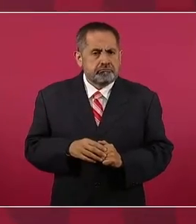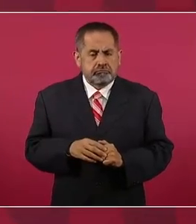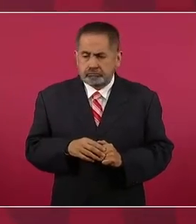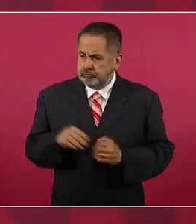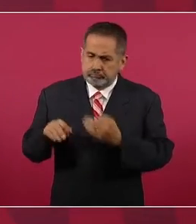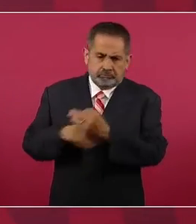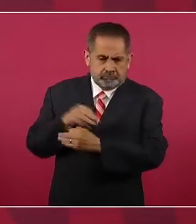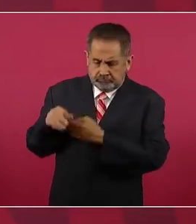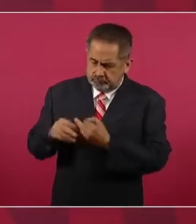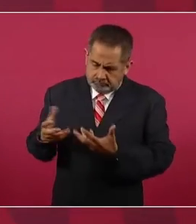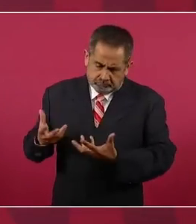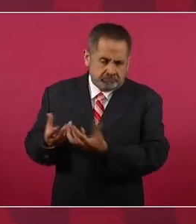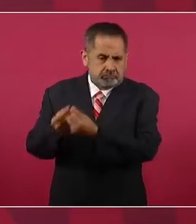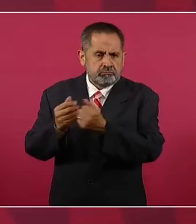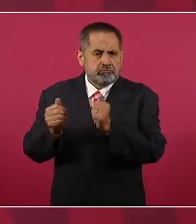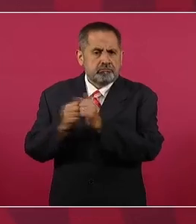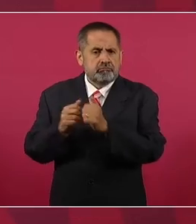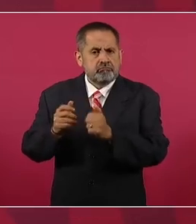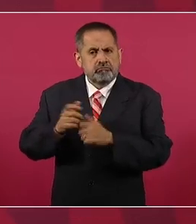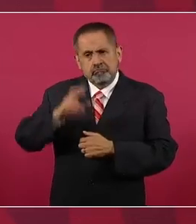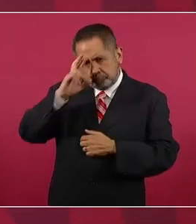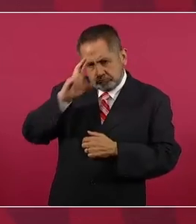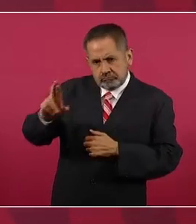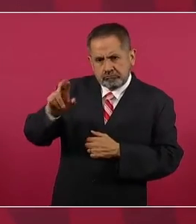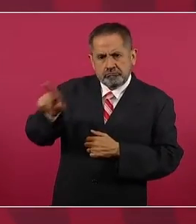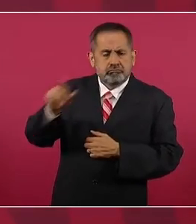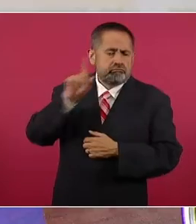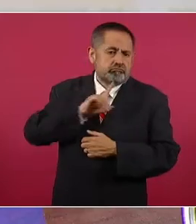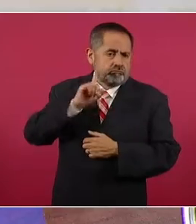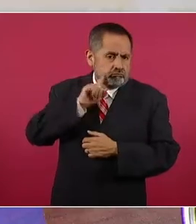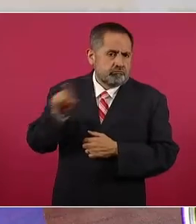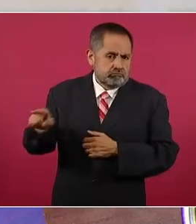todos, con mucho respeto a la maestra,